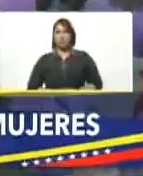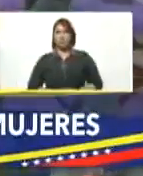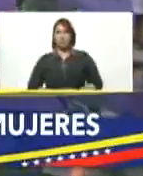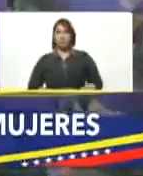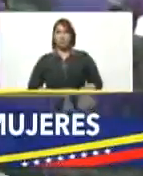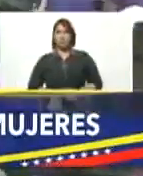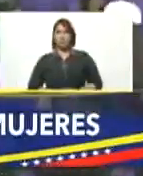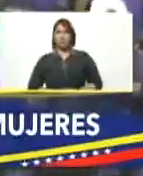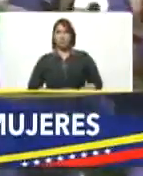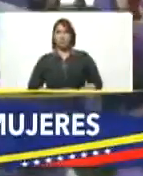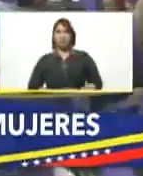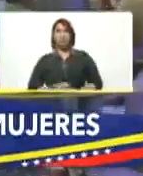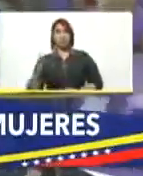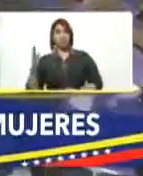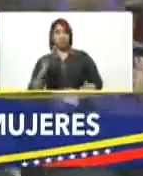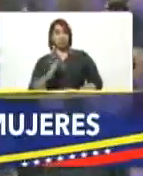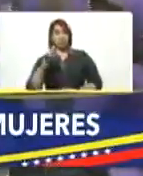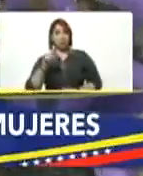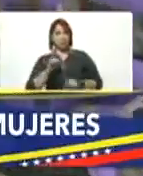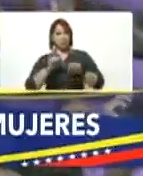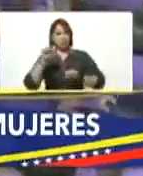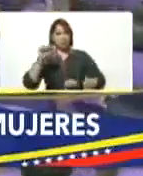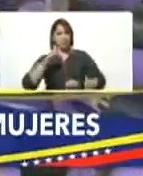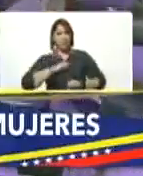Y ya viene Super Silita.